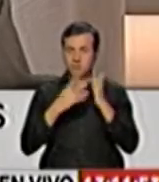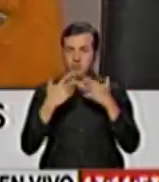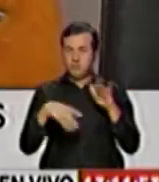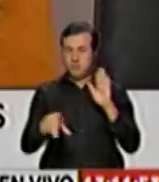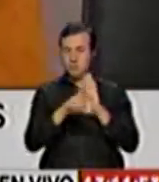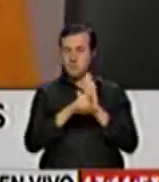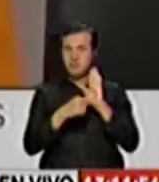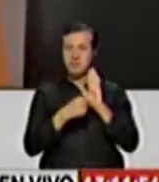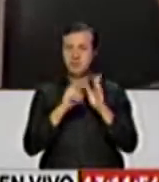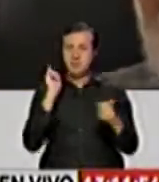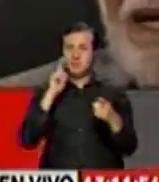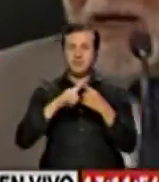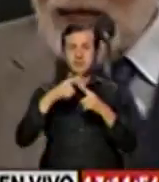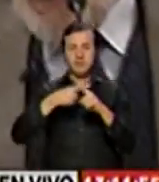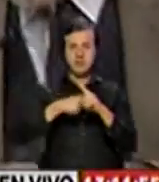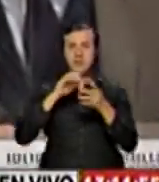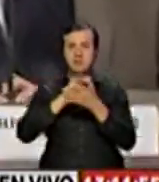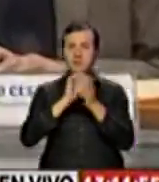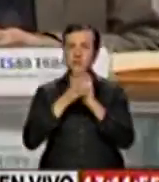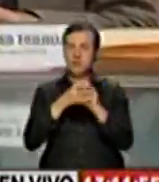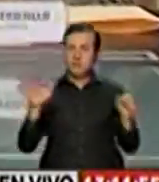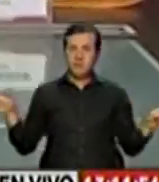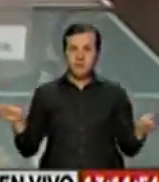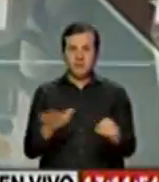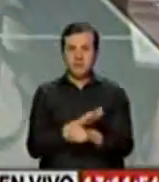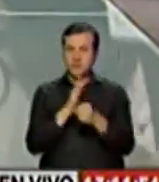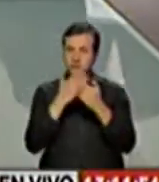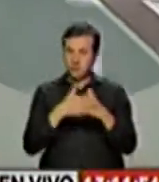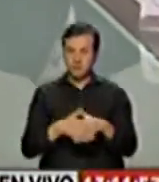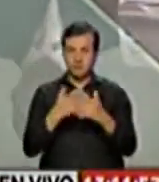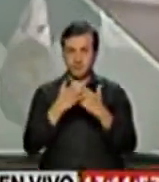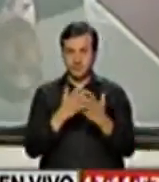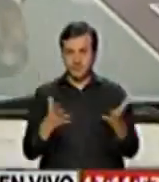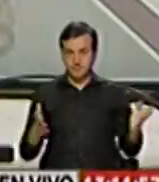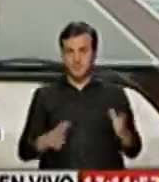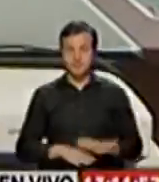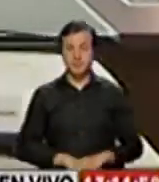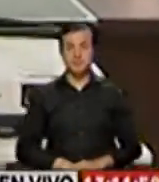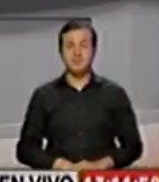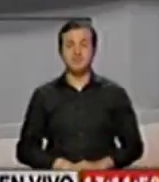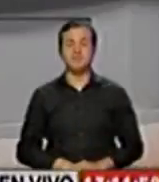ley. Es que hasta finales de noviembre se espera culminar con este proceso. Alec Llanos, Telediario.